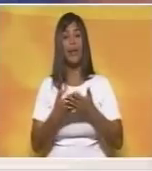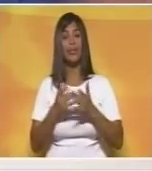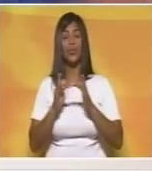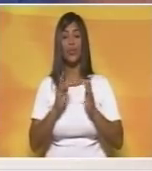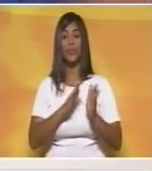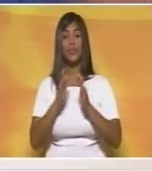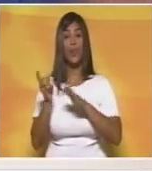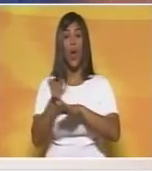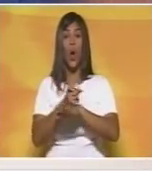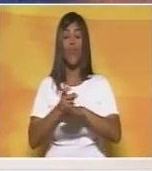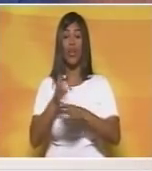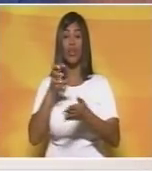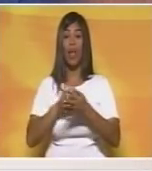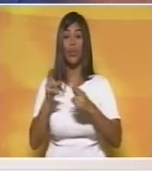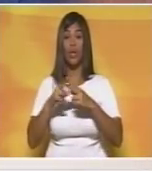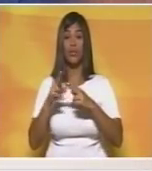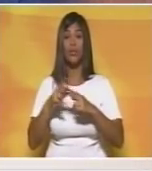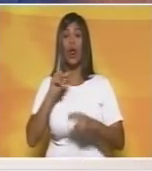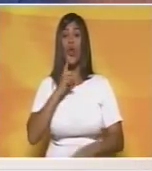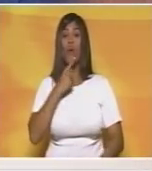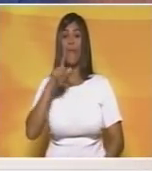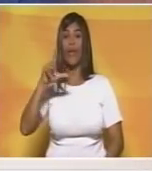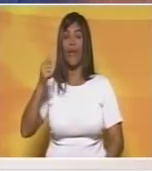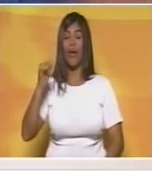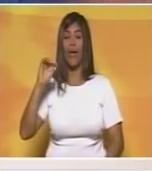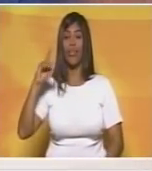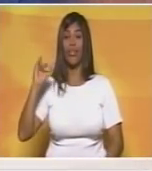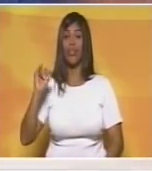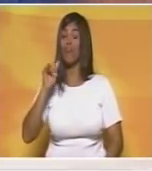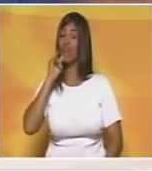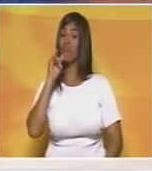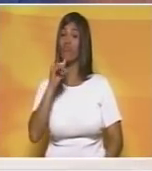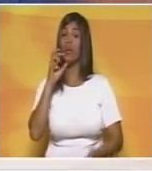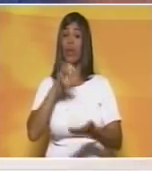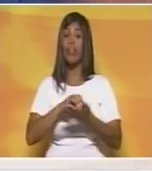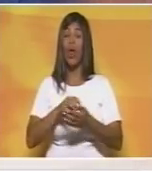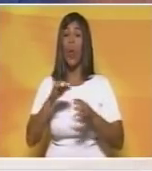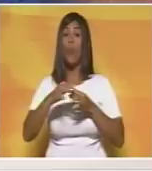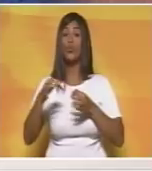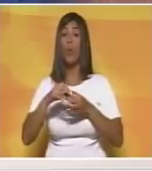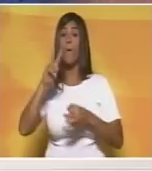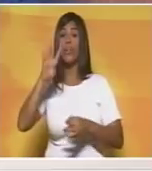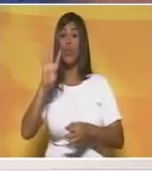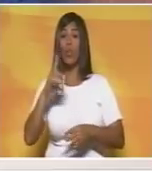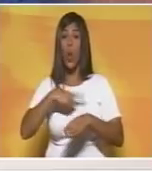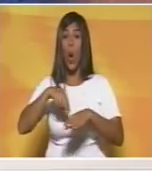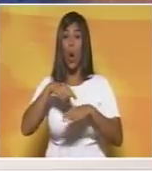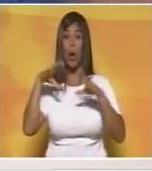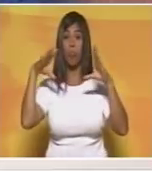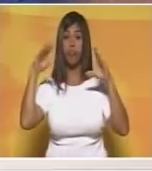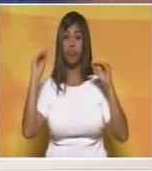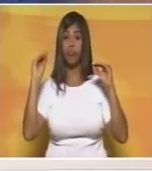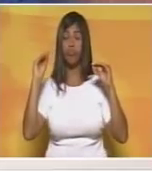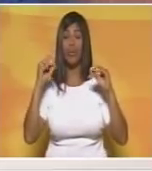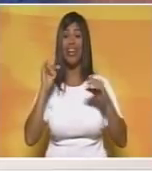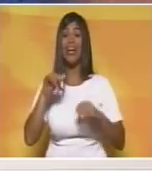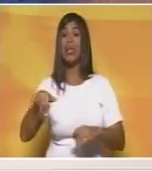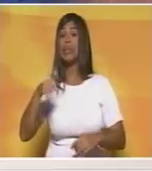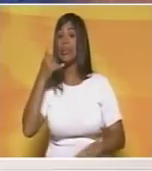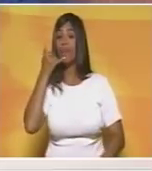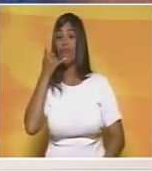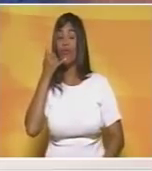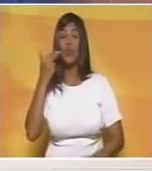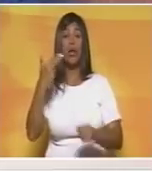Euclides. La gobernadora del estado Táchira, Laidy Gómez, denunció que en la entidad algunos municipios tienen más de 24 horas sin energía eléctrica, servicio telefónico